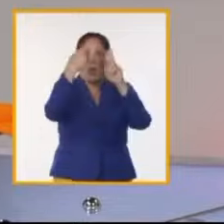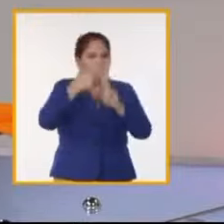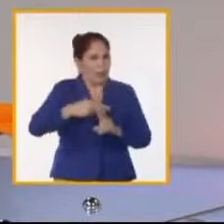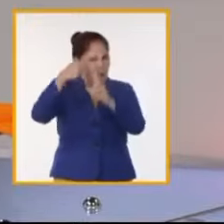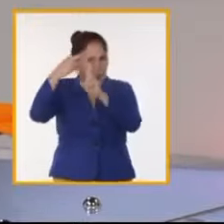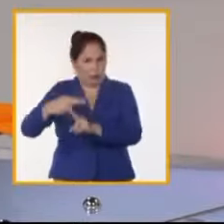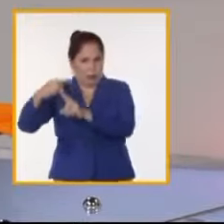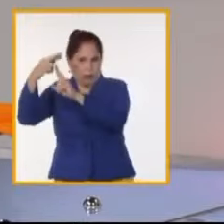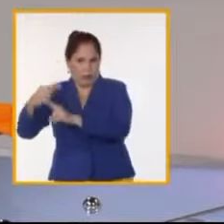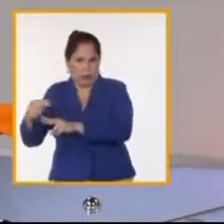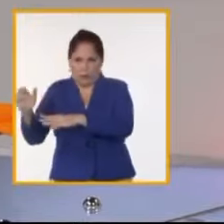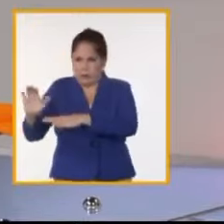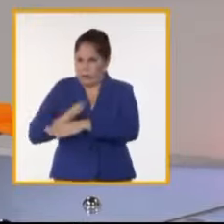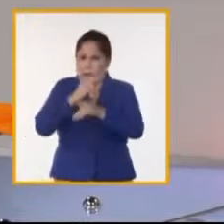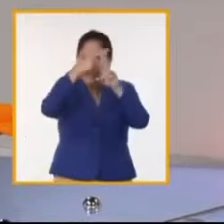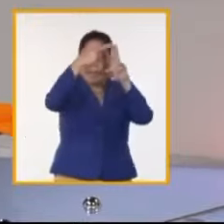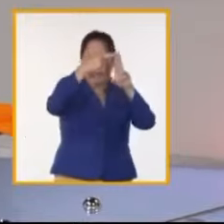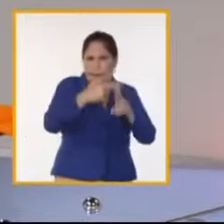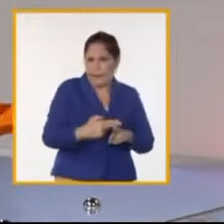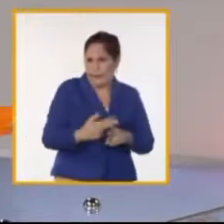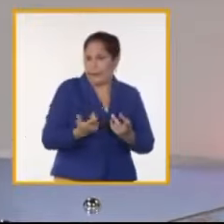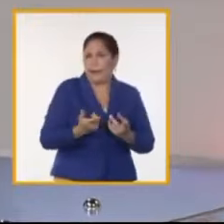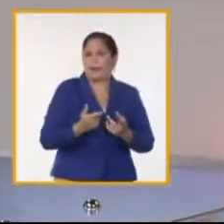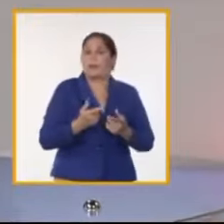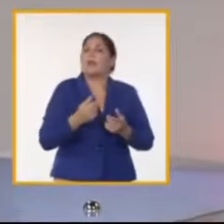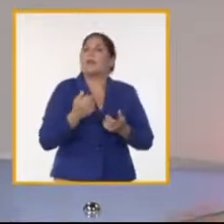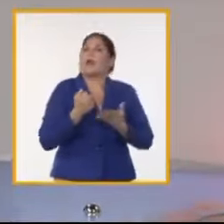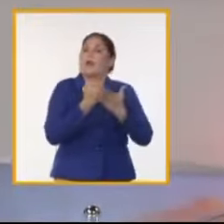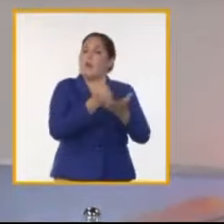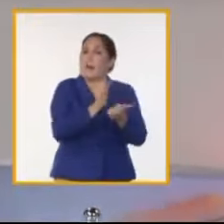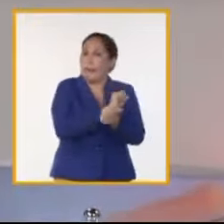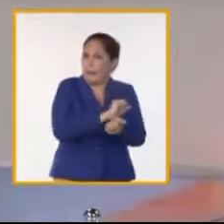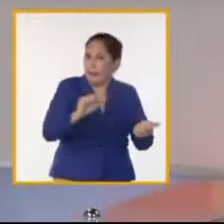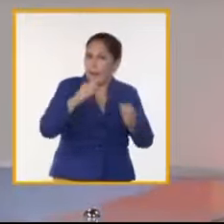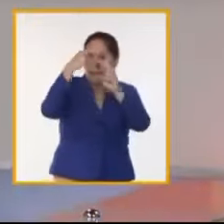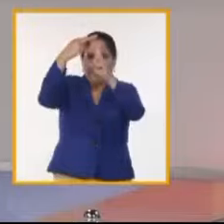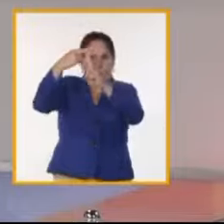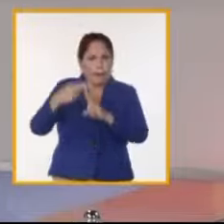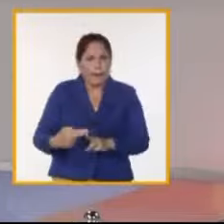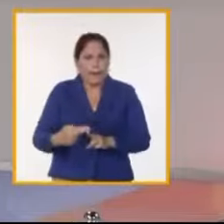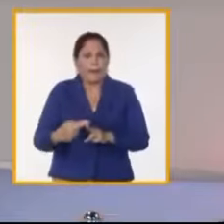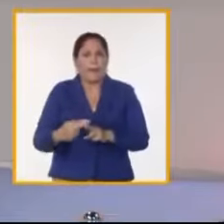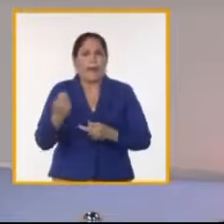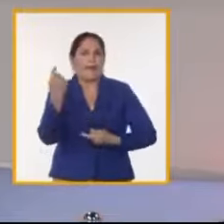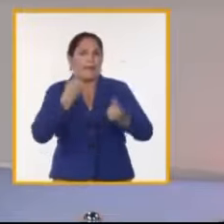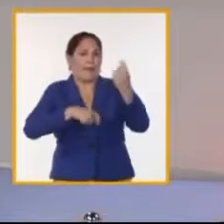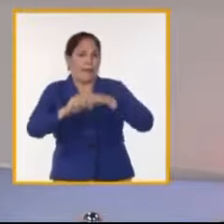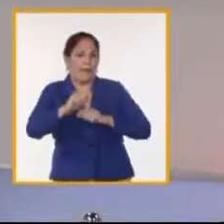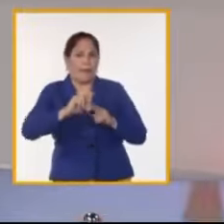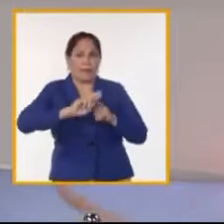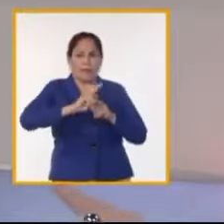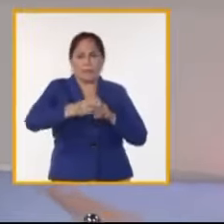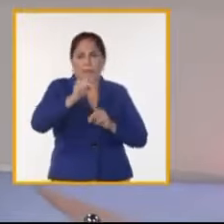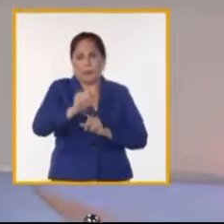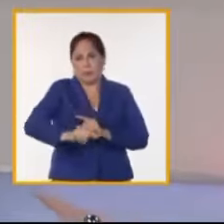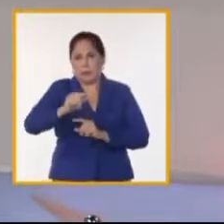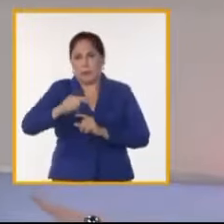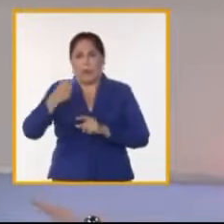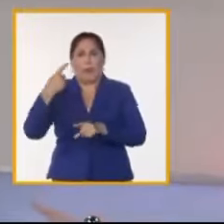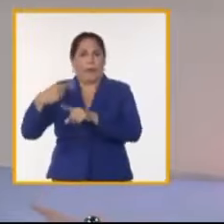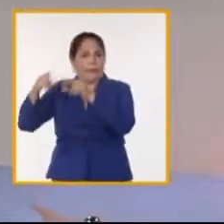listas listas de patrocinador de terrorismo lista de patrocinador del tráfico de persona lista de patrocinador del